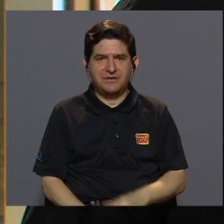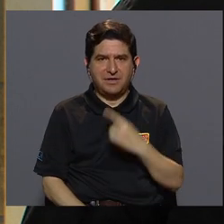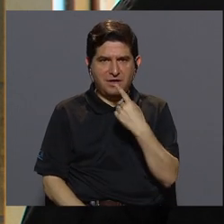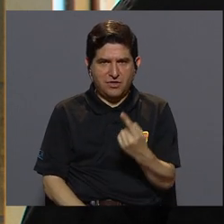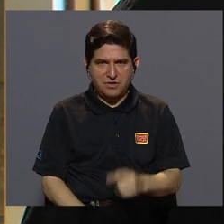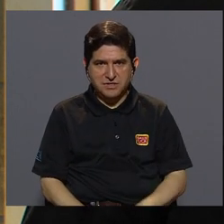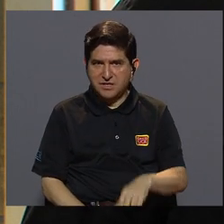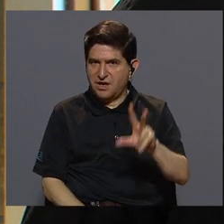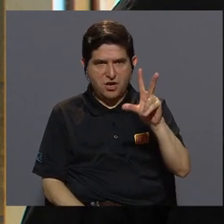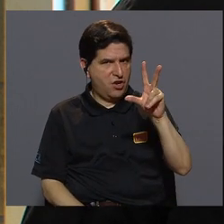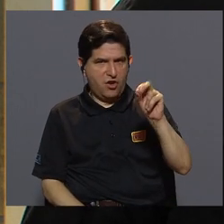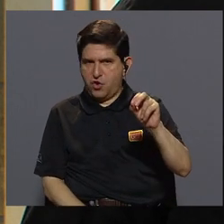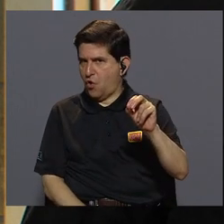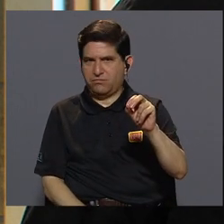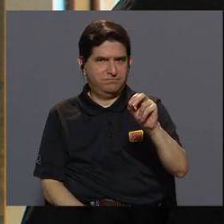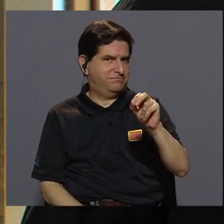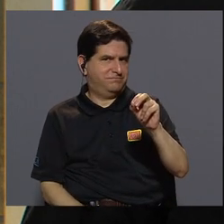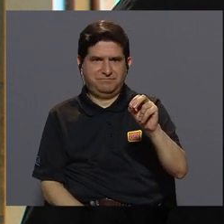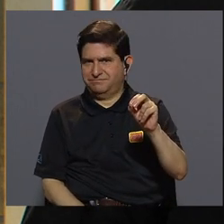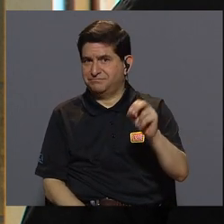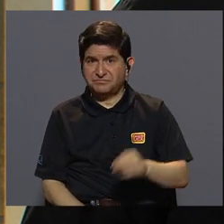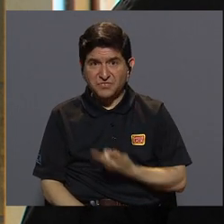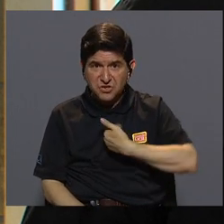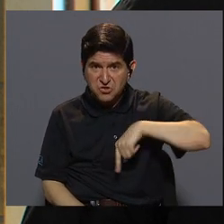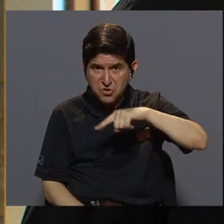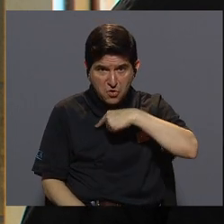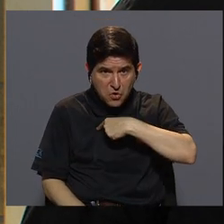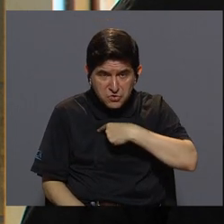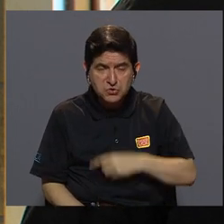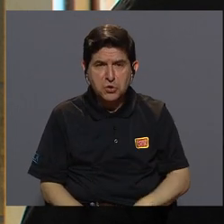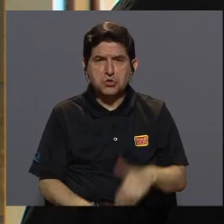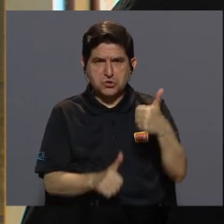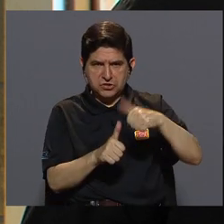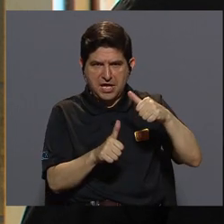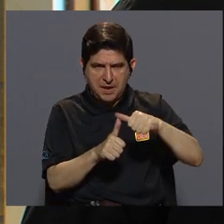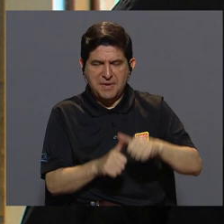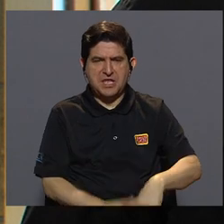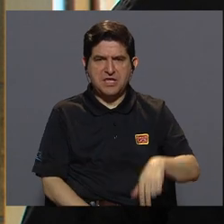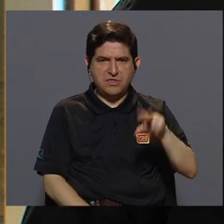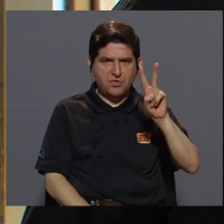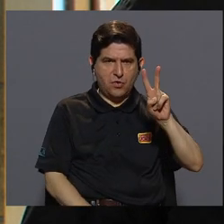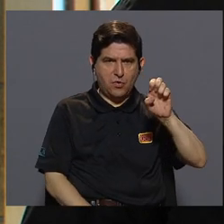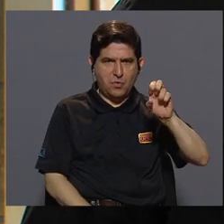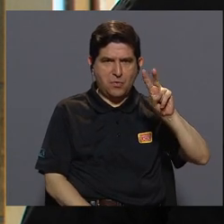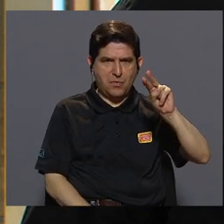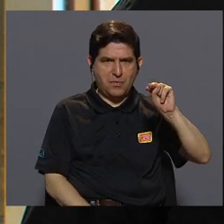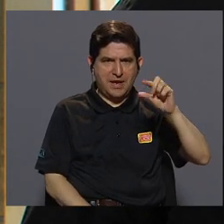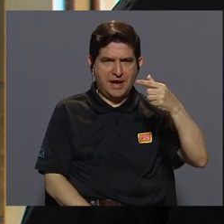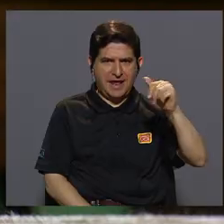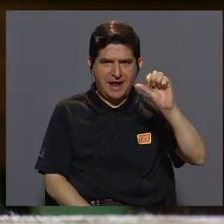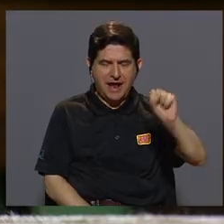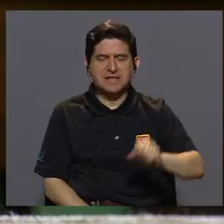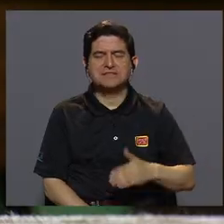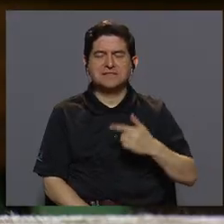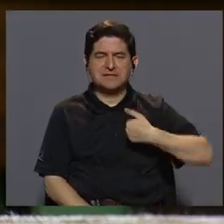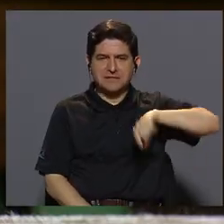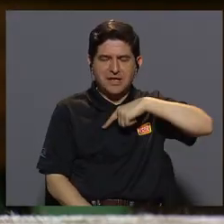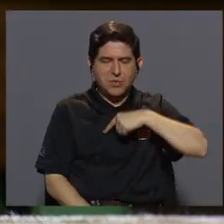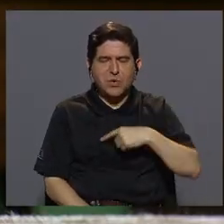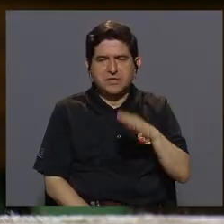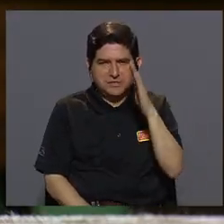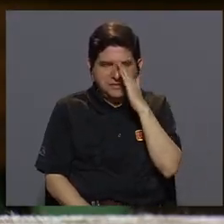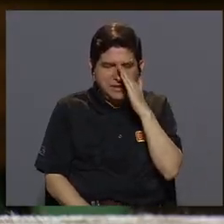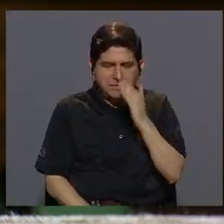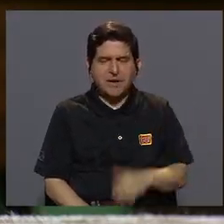le dicen ellos, ah, no. Dice, nosotros llevamos el apellido Venegas de nuestra madre,